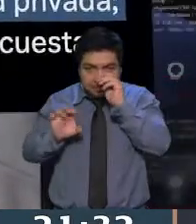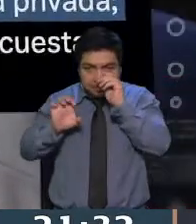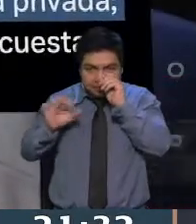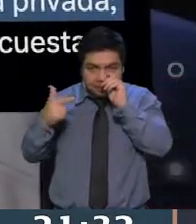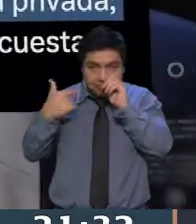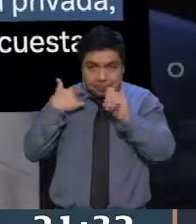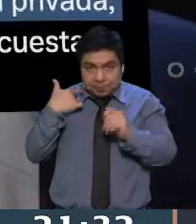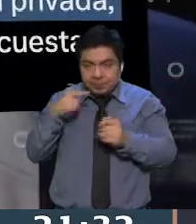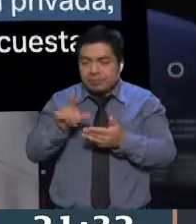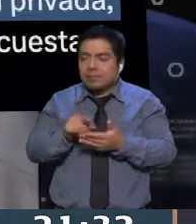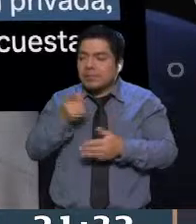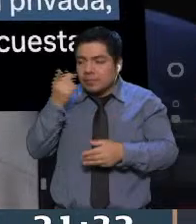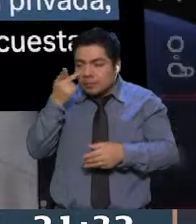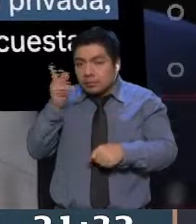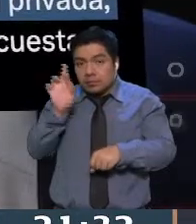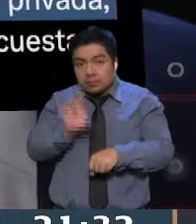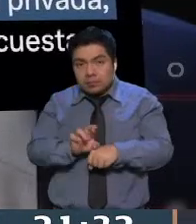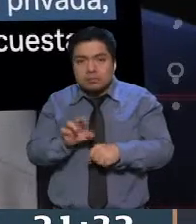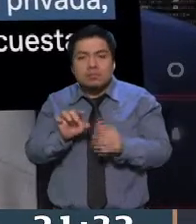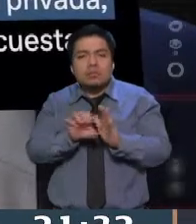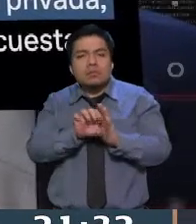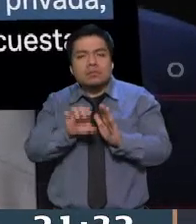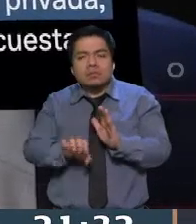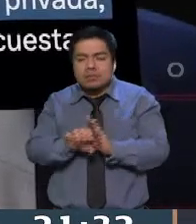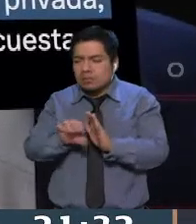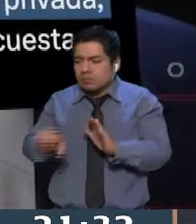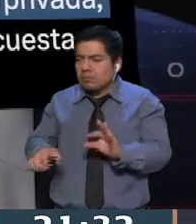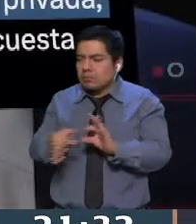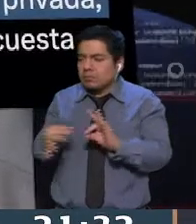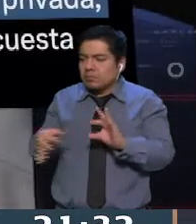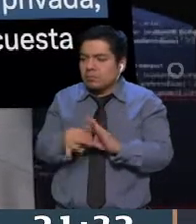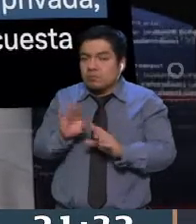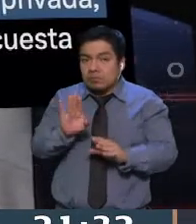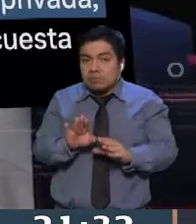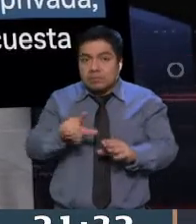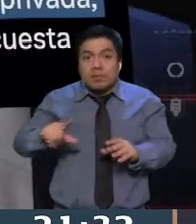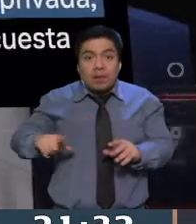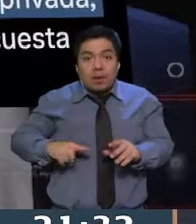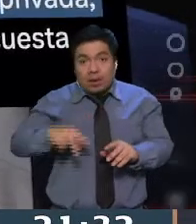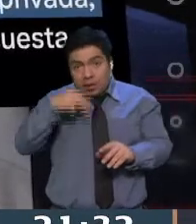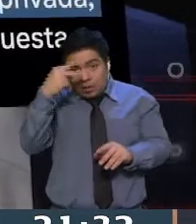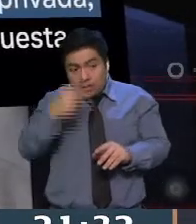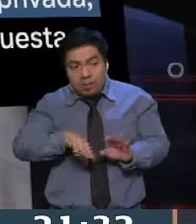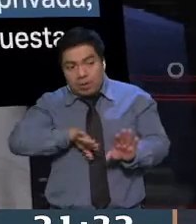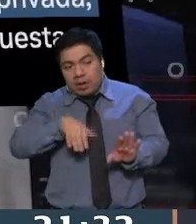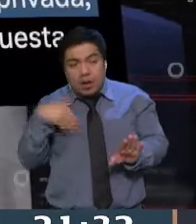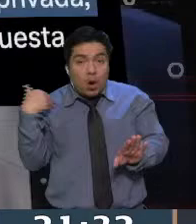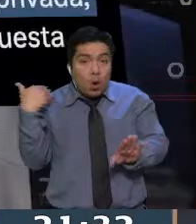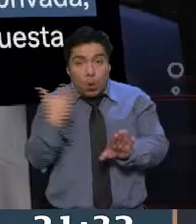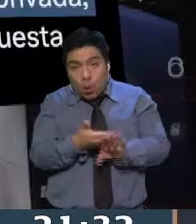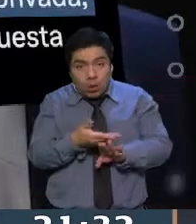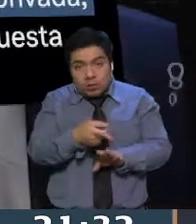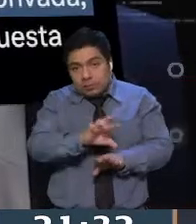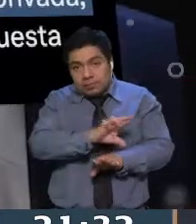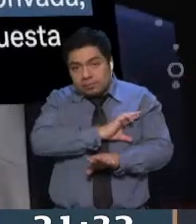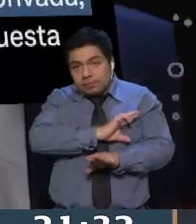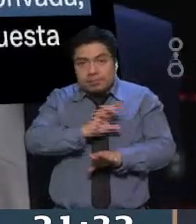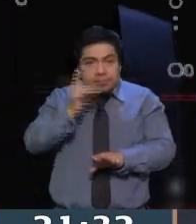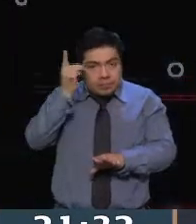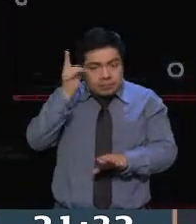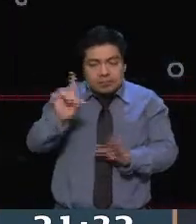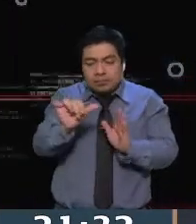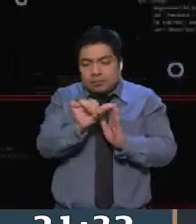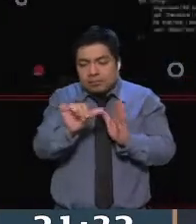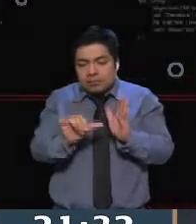otros ejemplos que consideraba un atentado del gobierno de México contra la propiedad privada. Destacó el